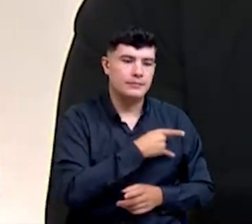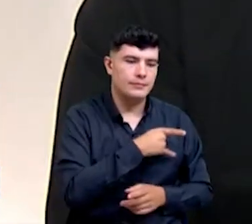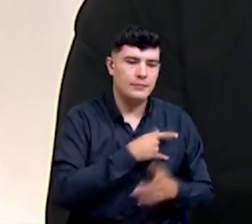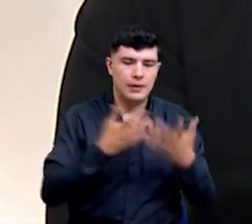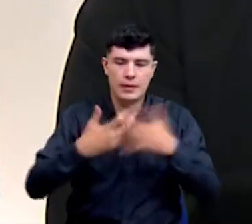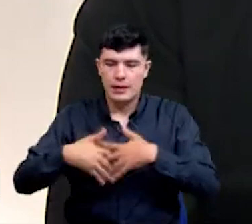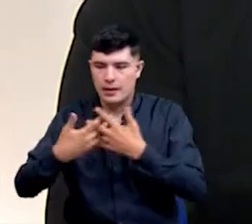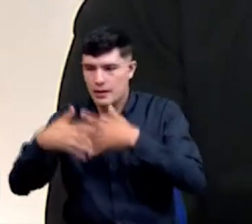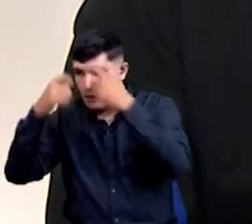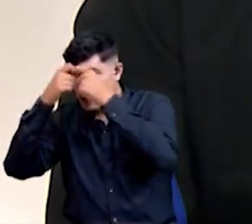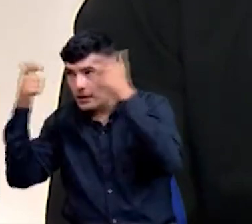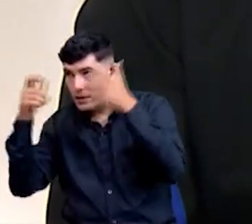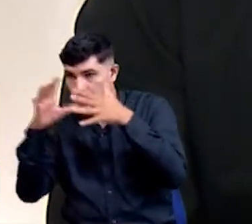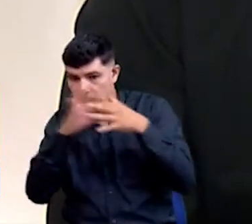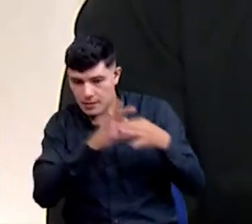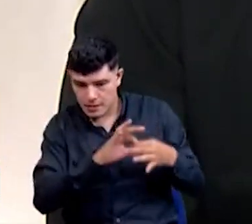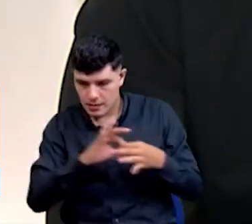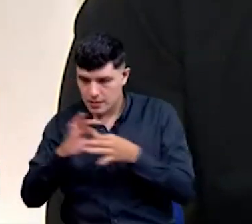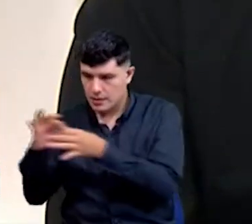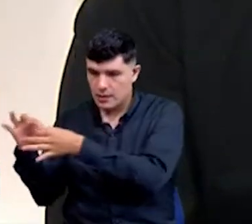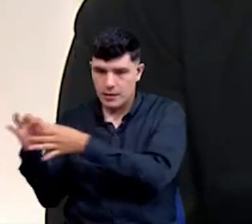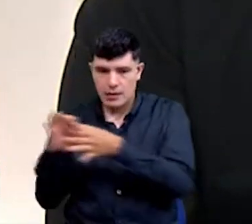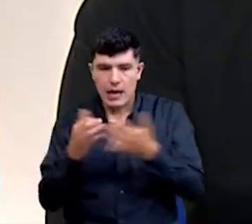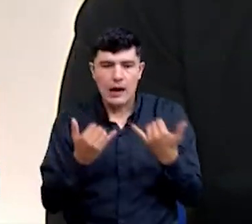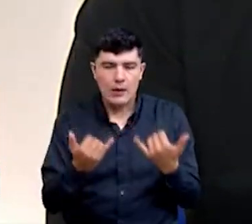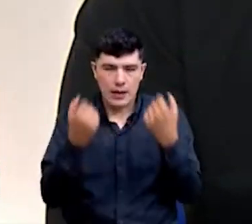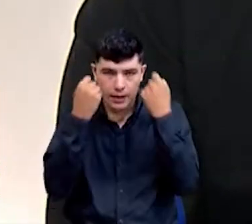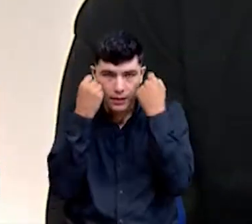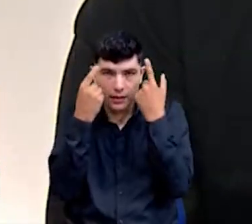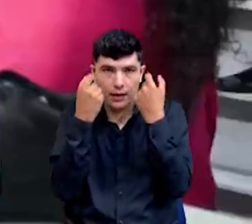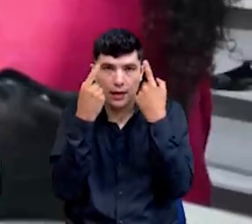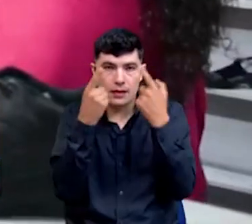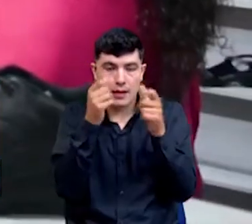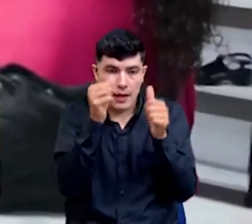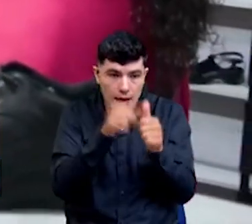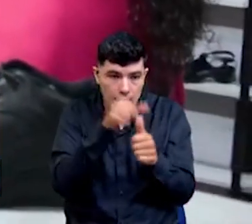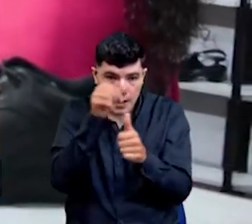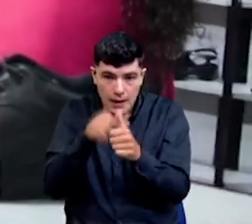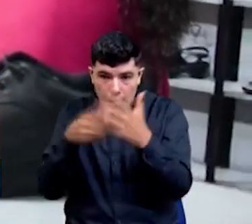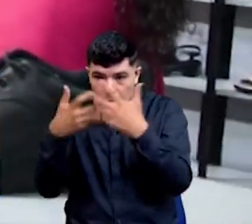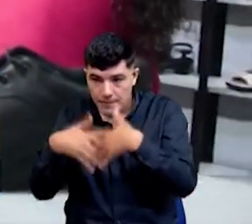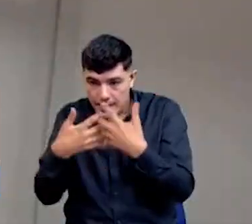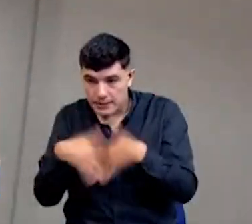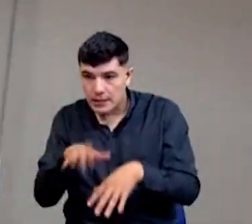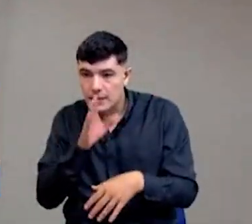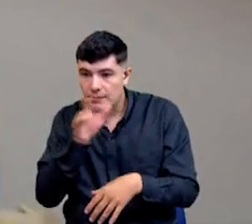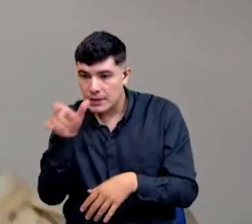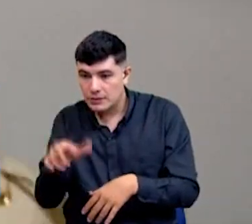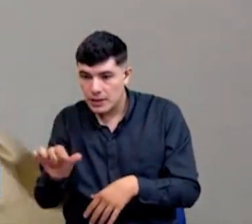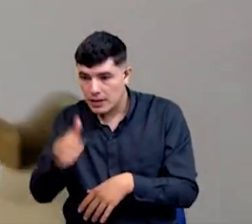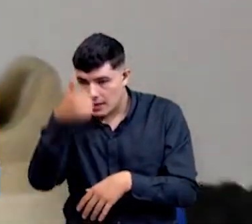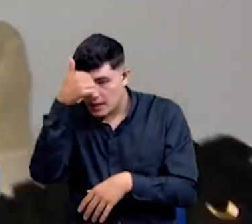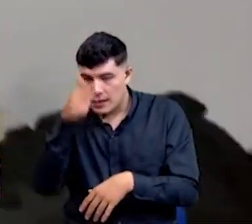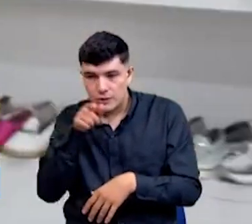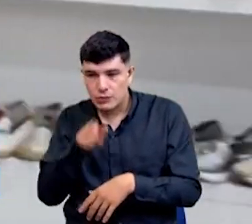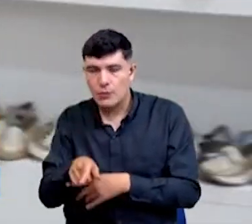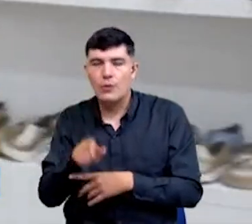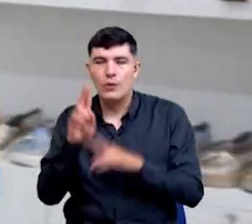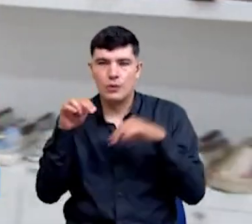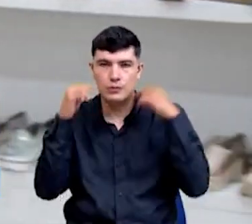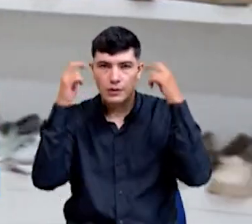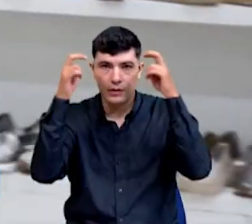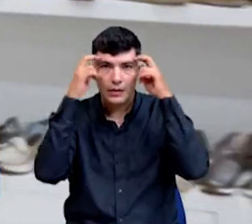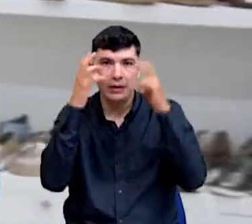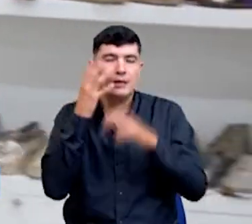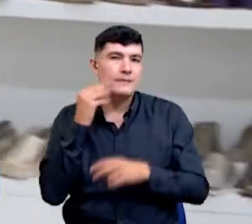nos permita obviamente entender que el patrimonio más grande detrás de cada empresario es precisamente el conocimiento las experiencias